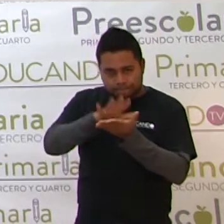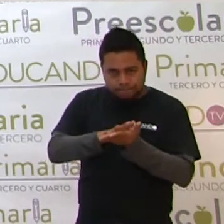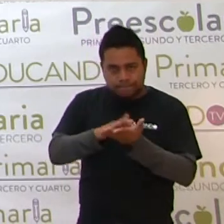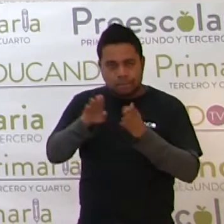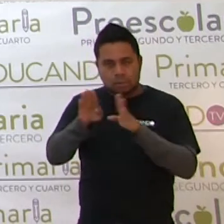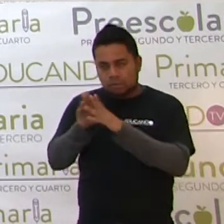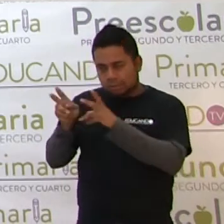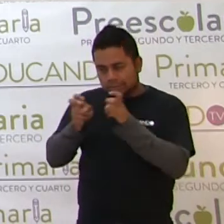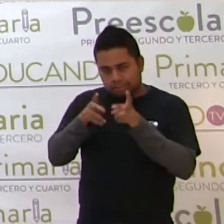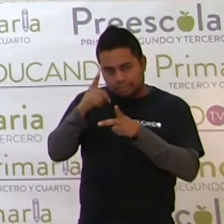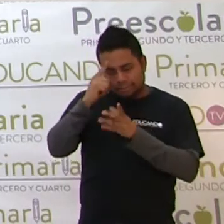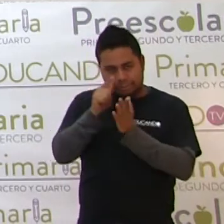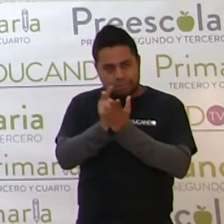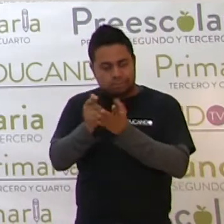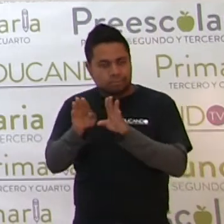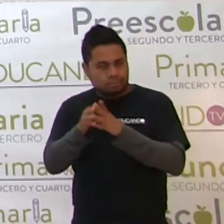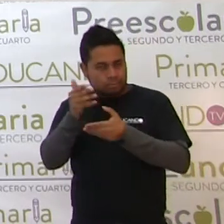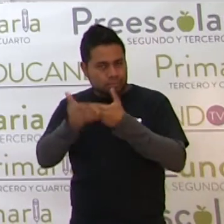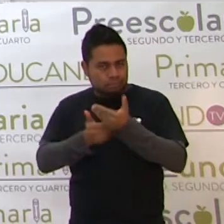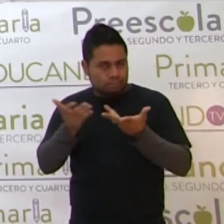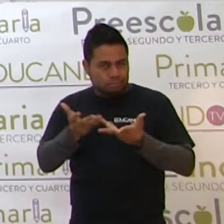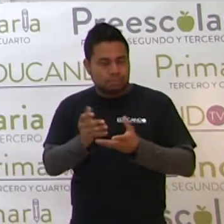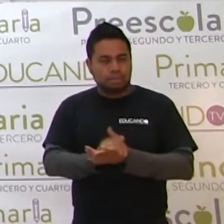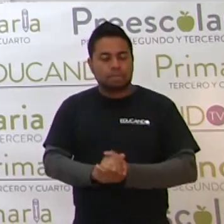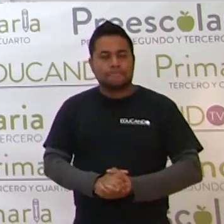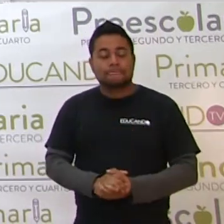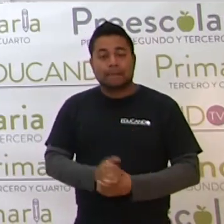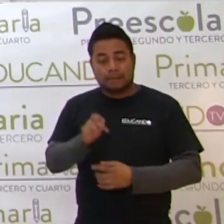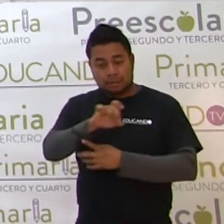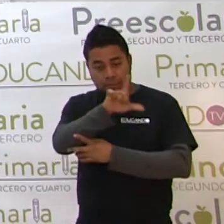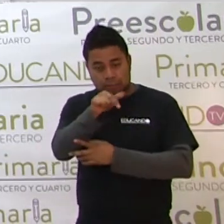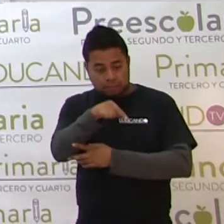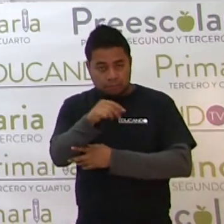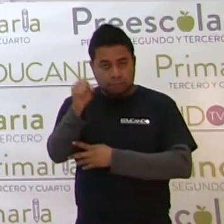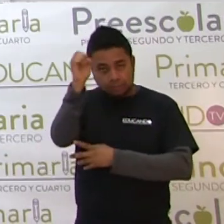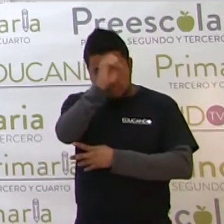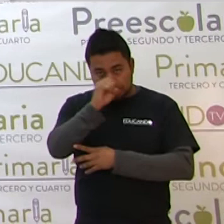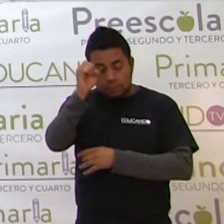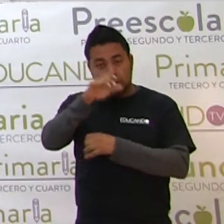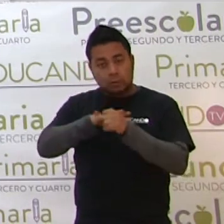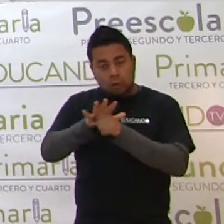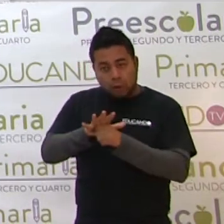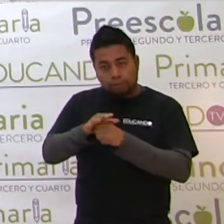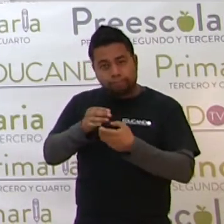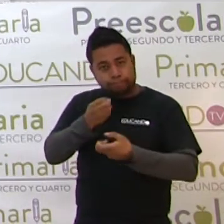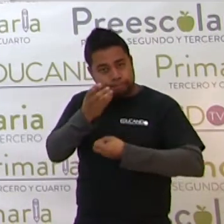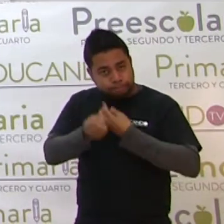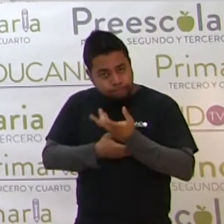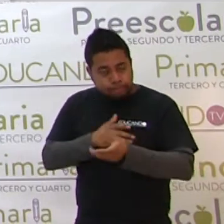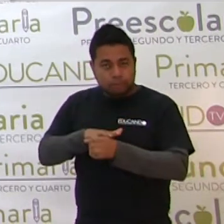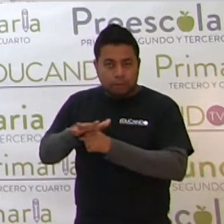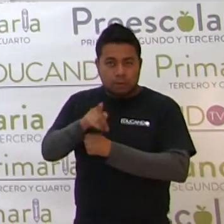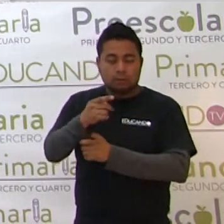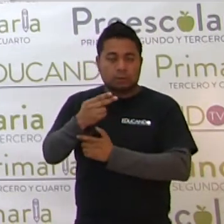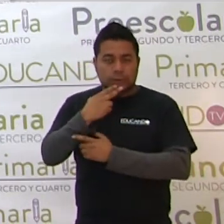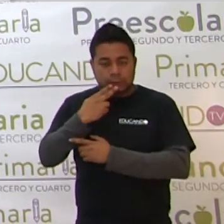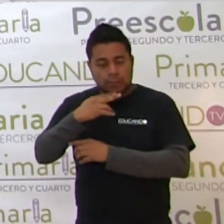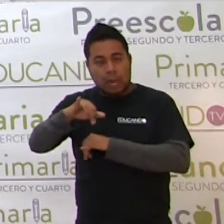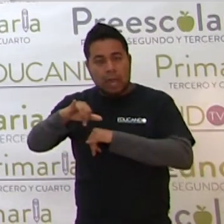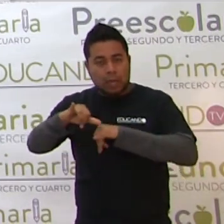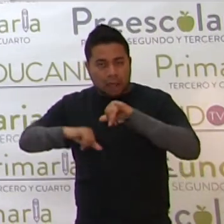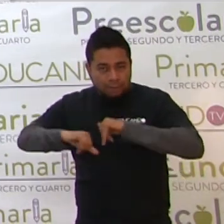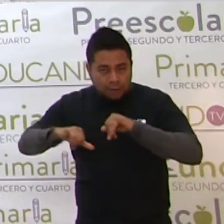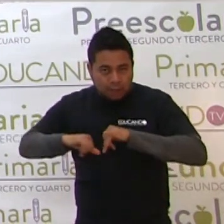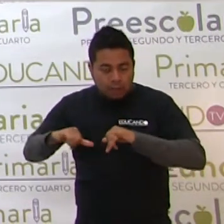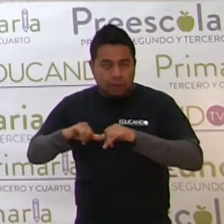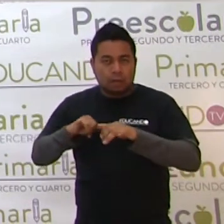hacer una referencia bibliográfica. De aquí vamos a ver las observaciones, ¿sí? Si vamos a utilizar alguna gráfica,